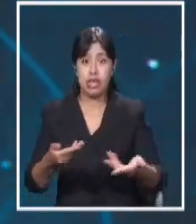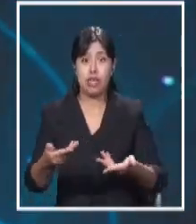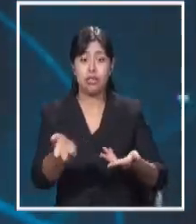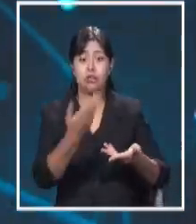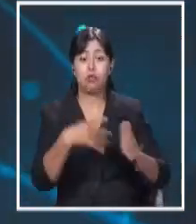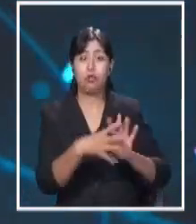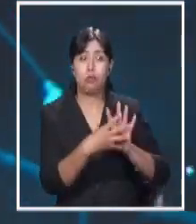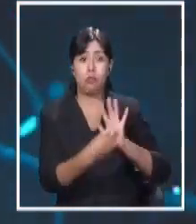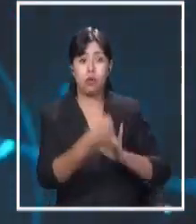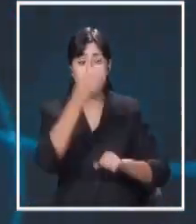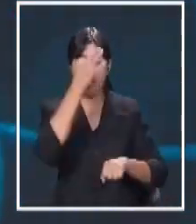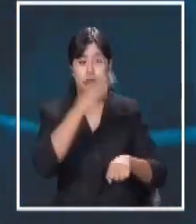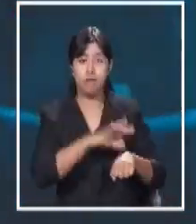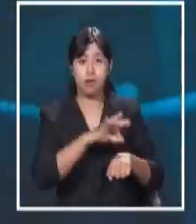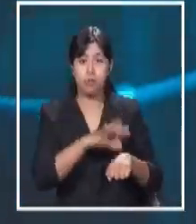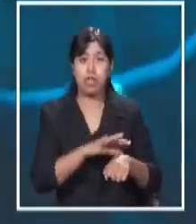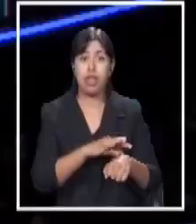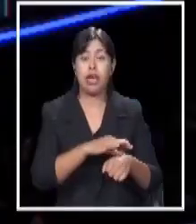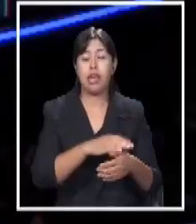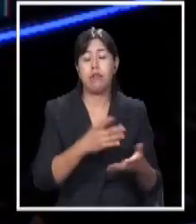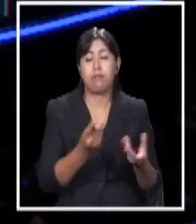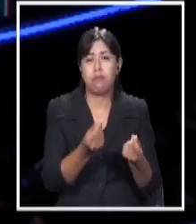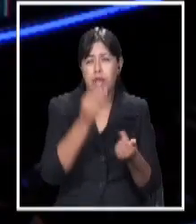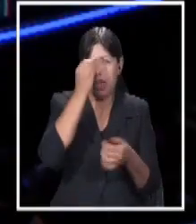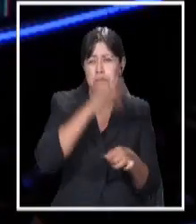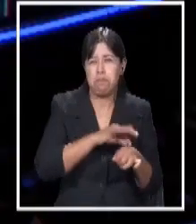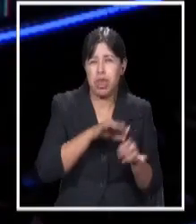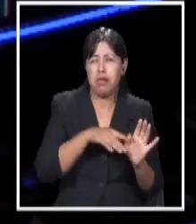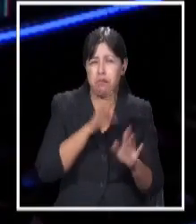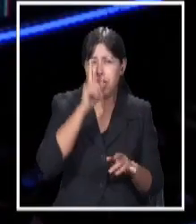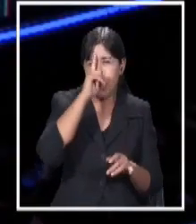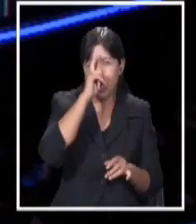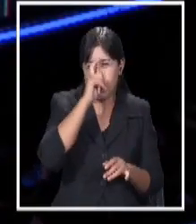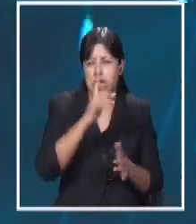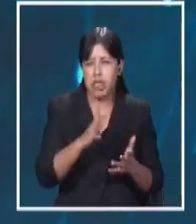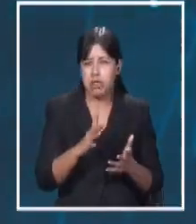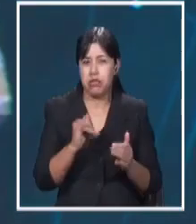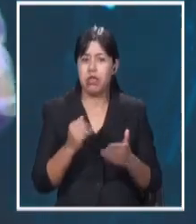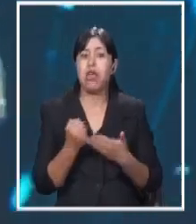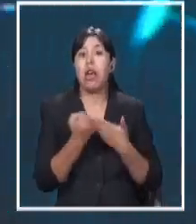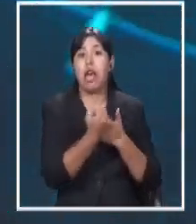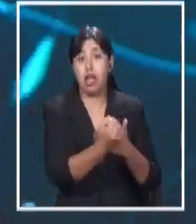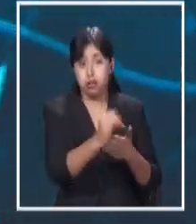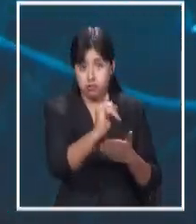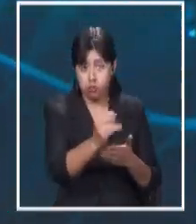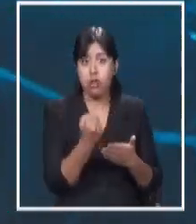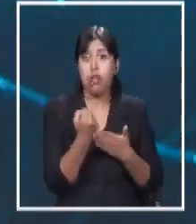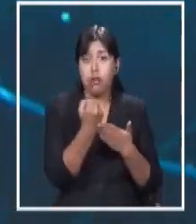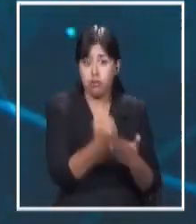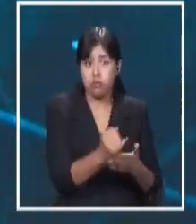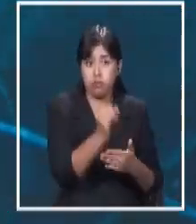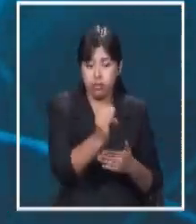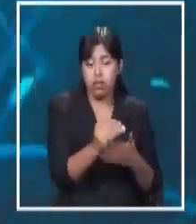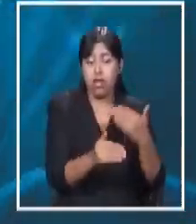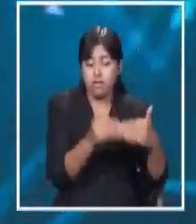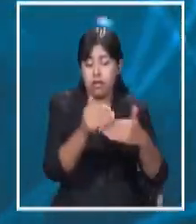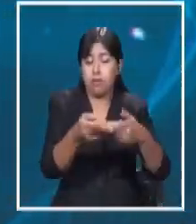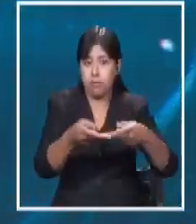de enfermedad, más médicos, por decirlo así, que no hay que descartarlos, que han contribuido a avanzar,